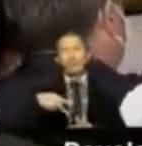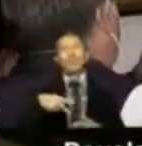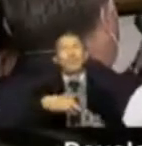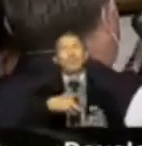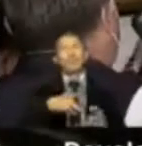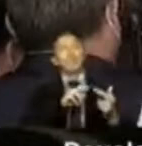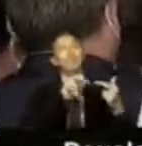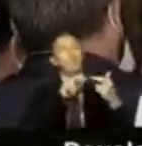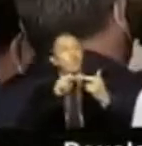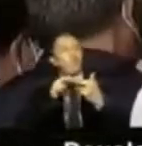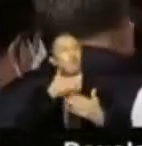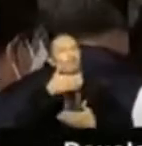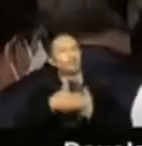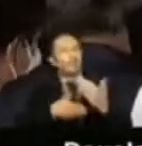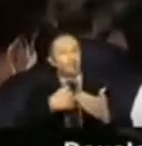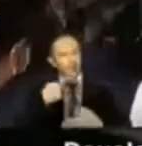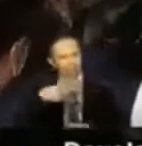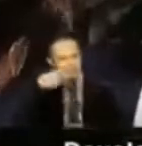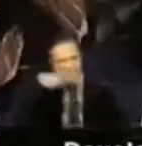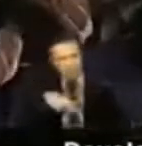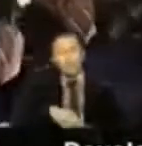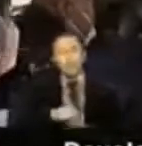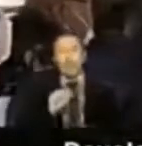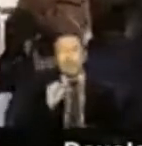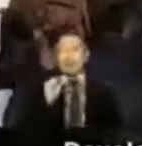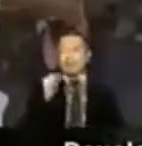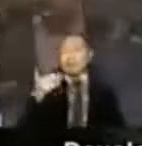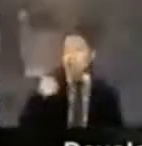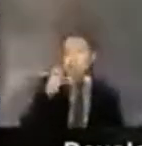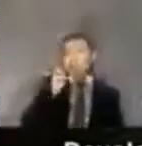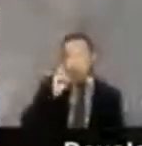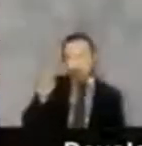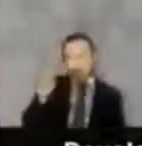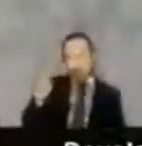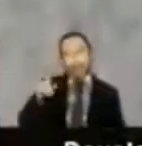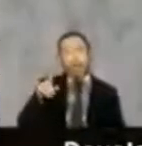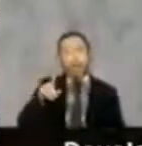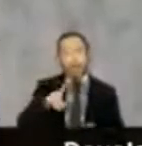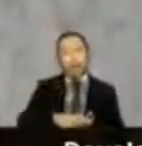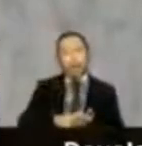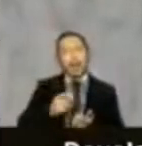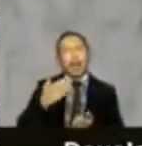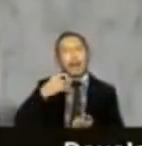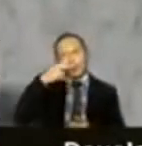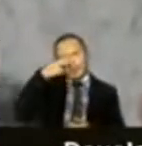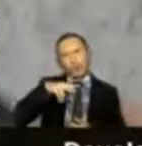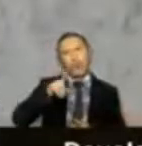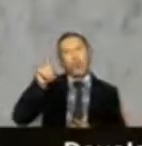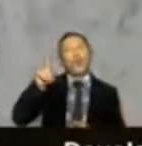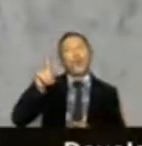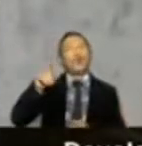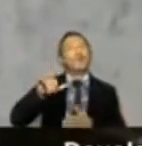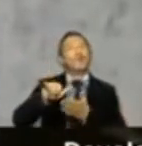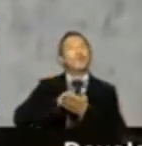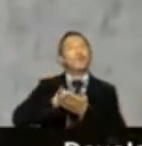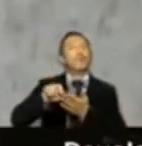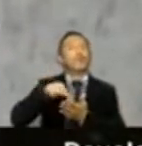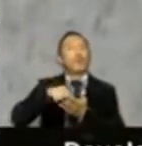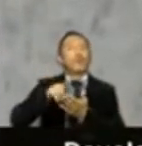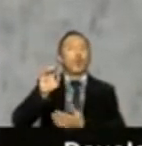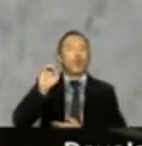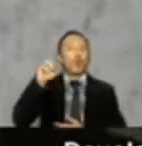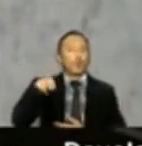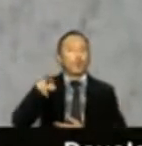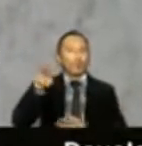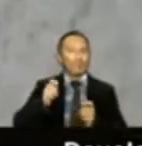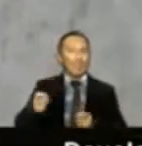un universo económico que está dominado por empresas multinacionales. Entonces, abrir un mercado,